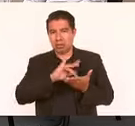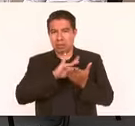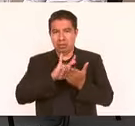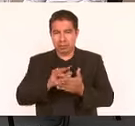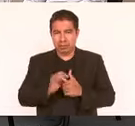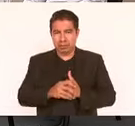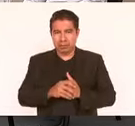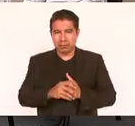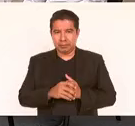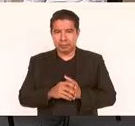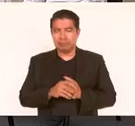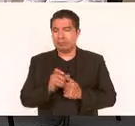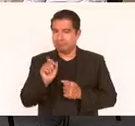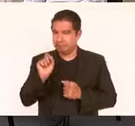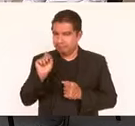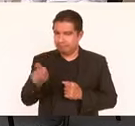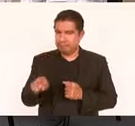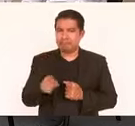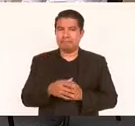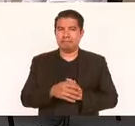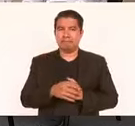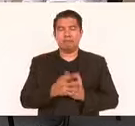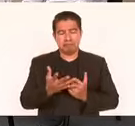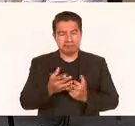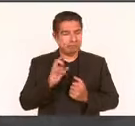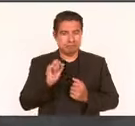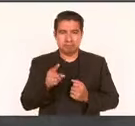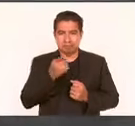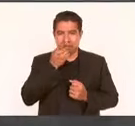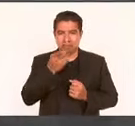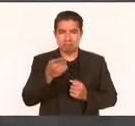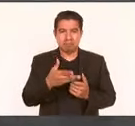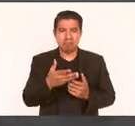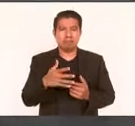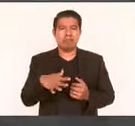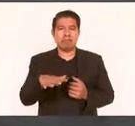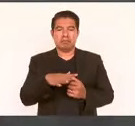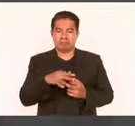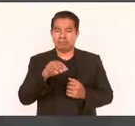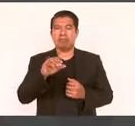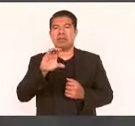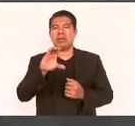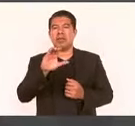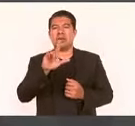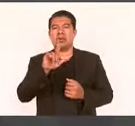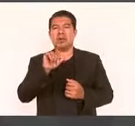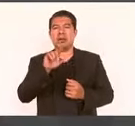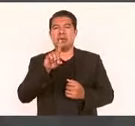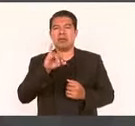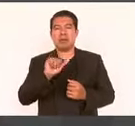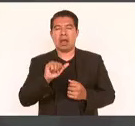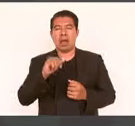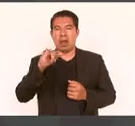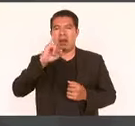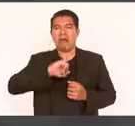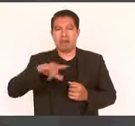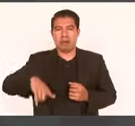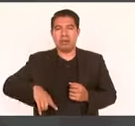mismo tengo que decir en el caso de Claudia Sheinbaum,